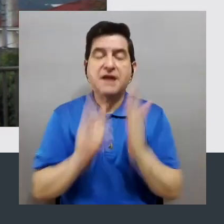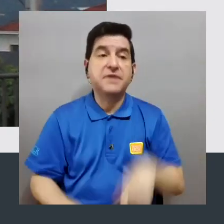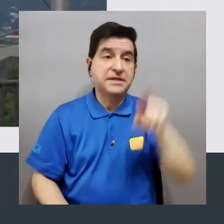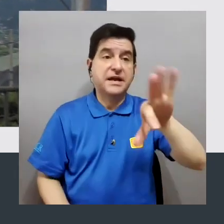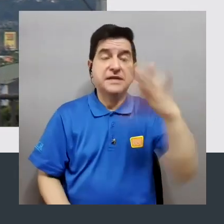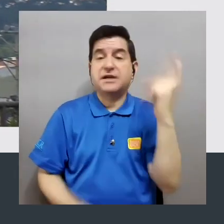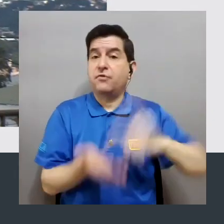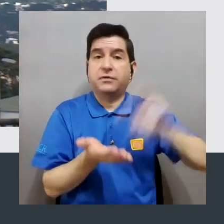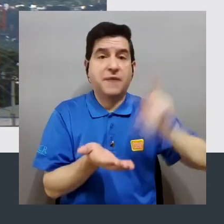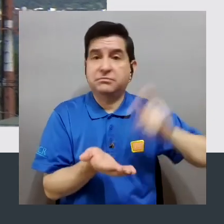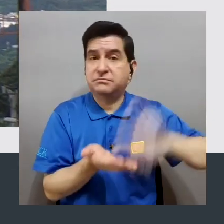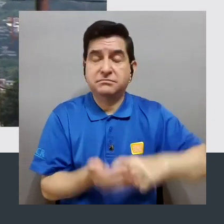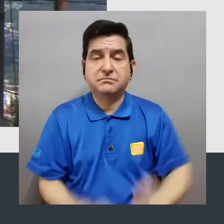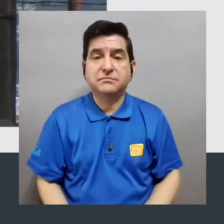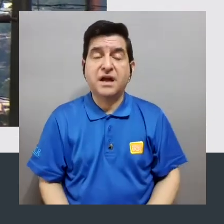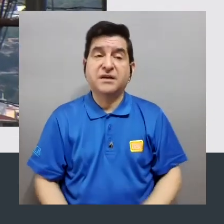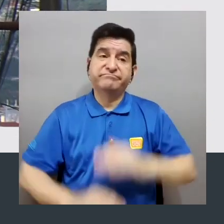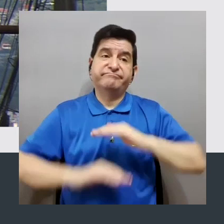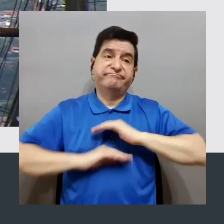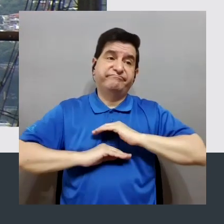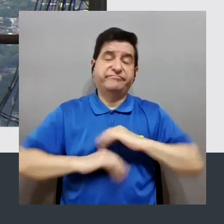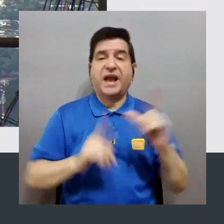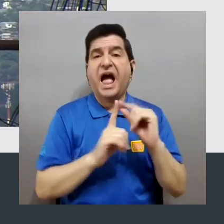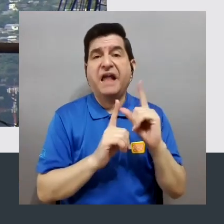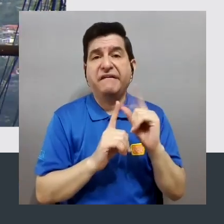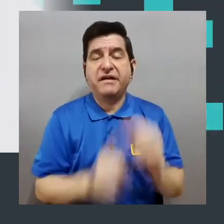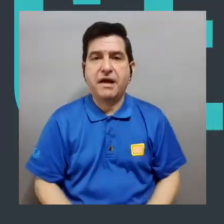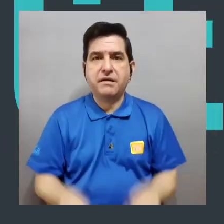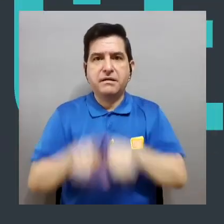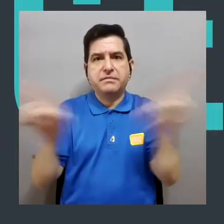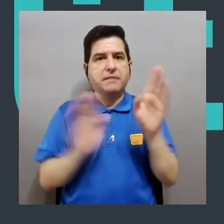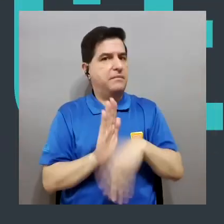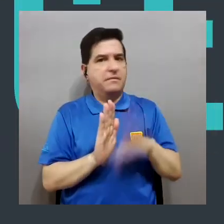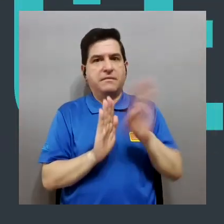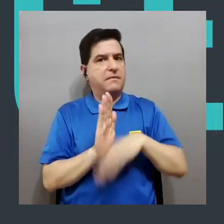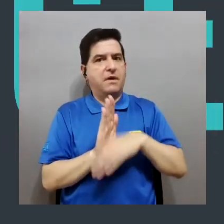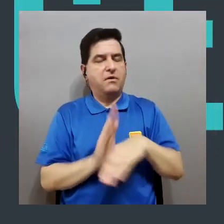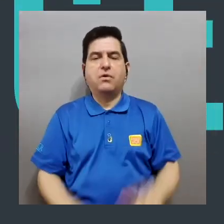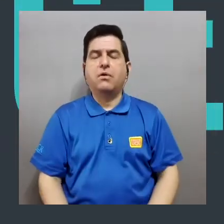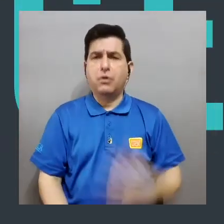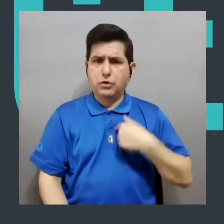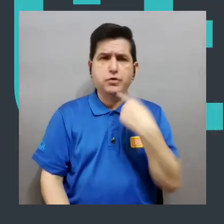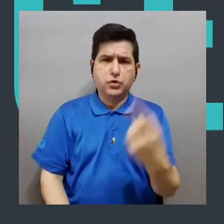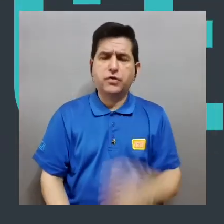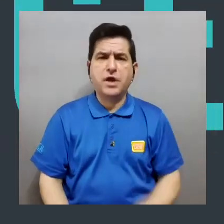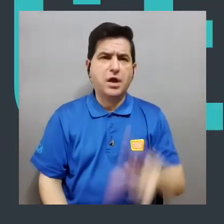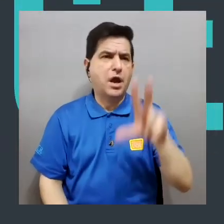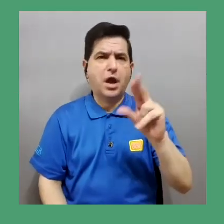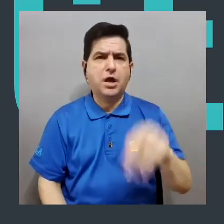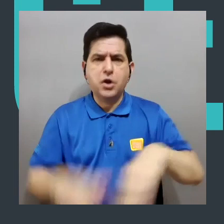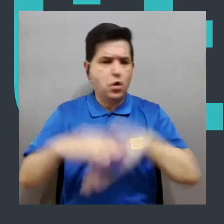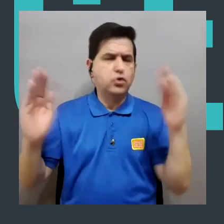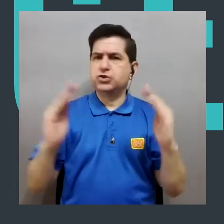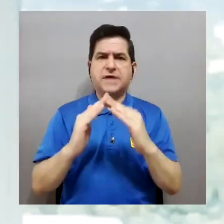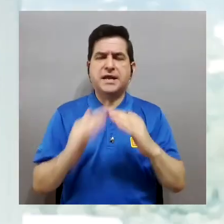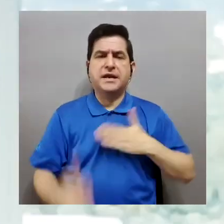a dicho nivel de endeudamiento y deberán conformarse con alquilar, lo cual tampoco es muy barato. Yo sí dije, no voy a salir